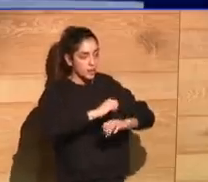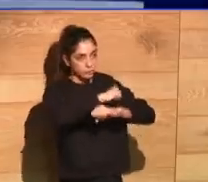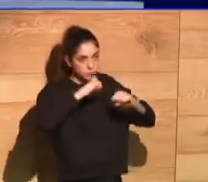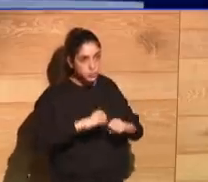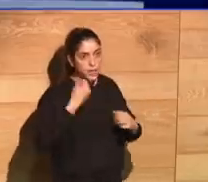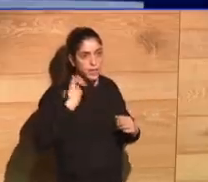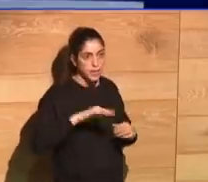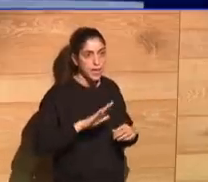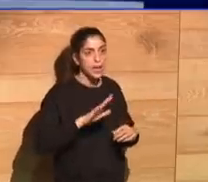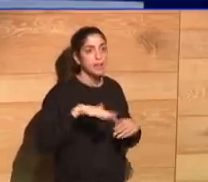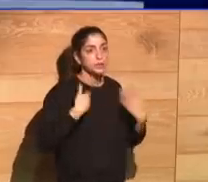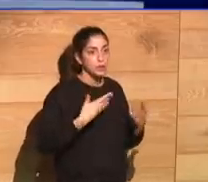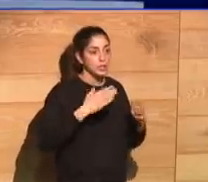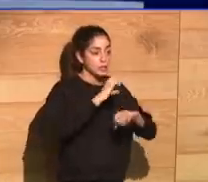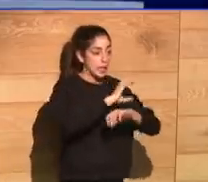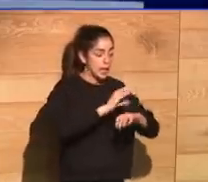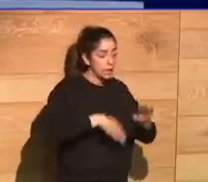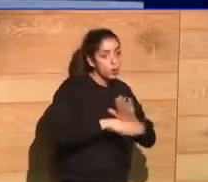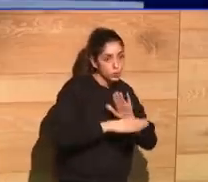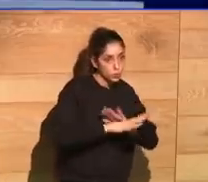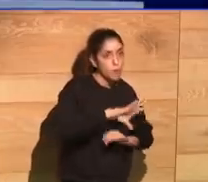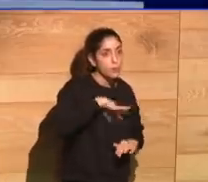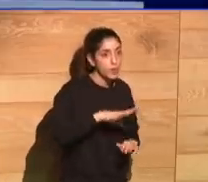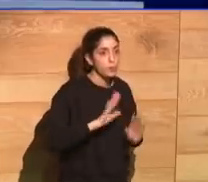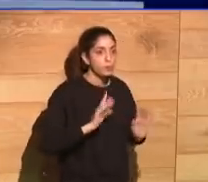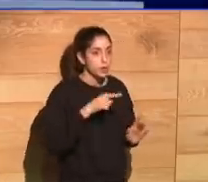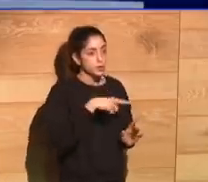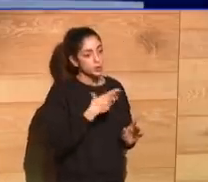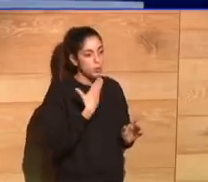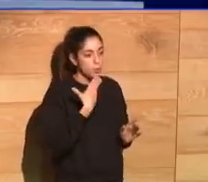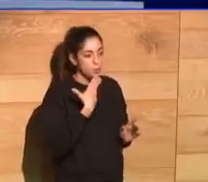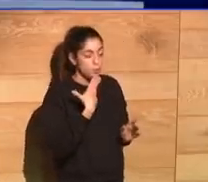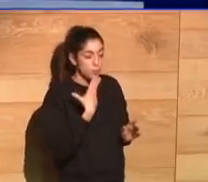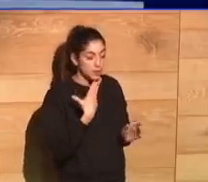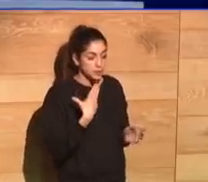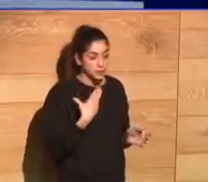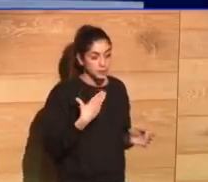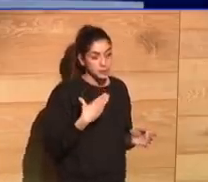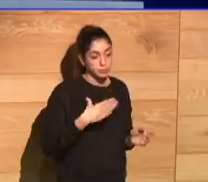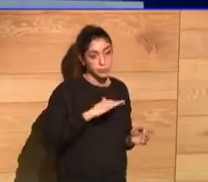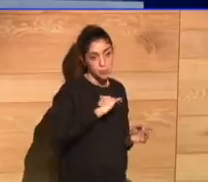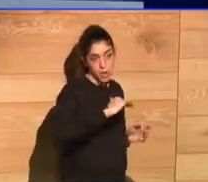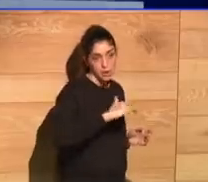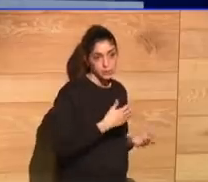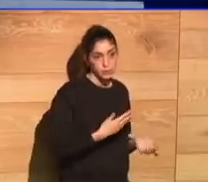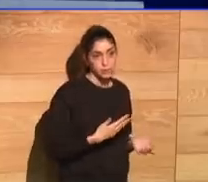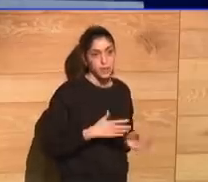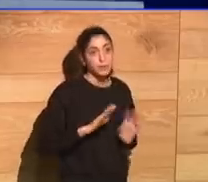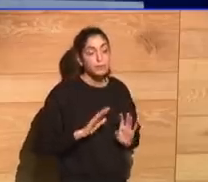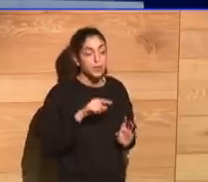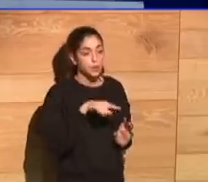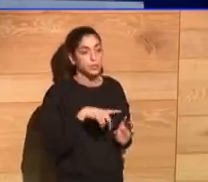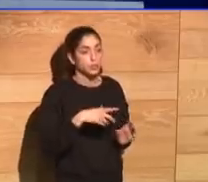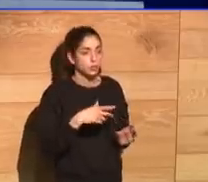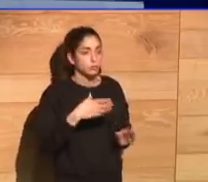luego de escaparse y seguir con sus carreras sólidas, pero en fin, esa maldición es muy presente. Así que en cierto sentido,